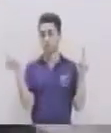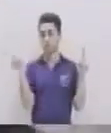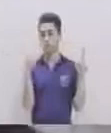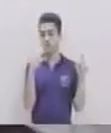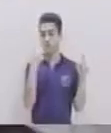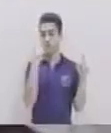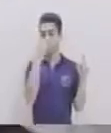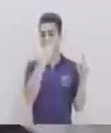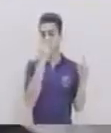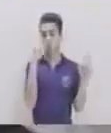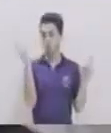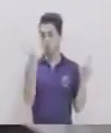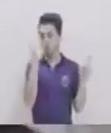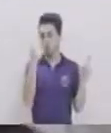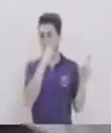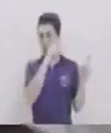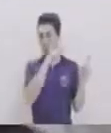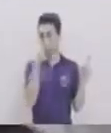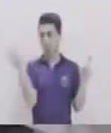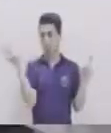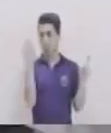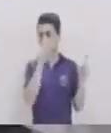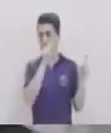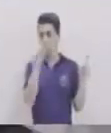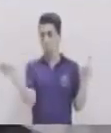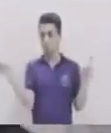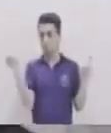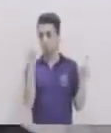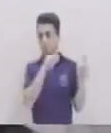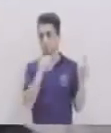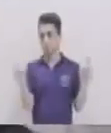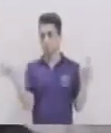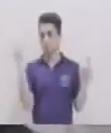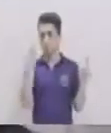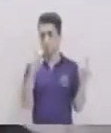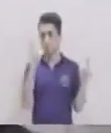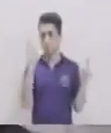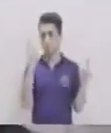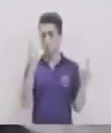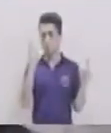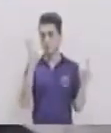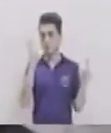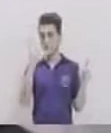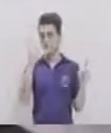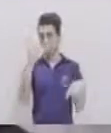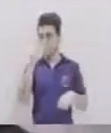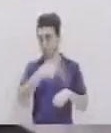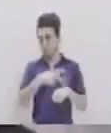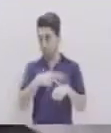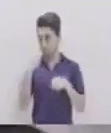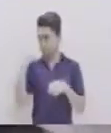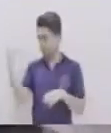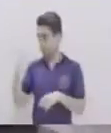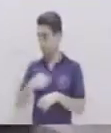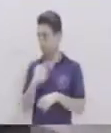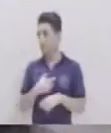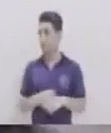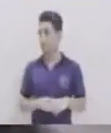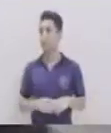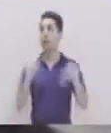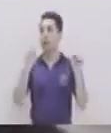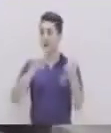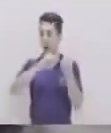2, 3, 4 y 5. Ahora empecemos